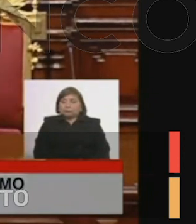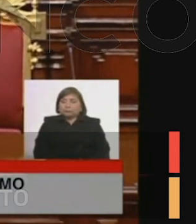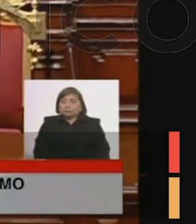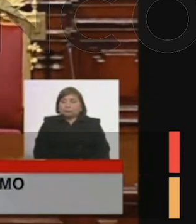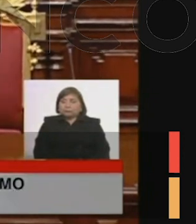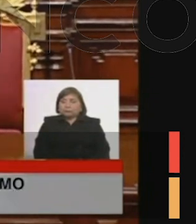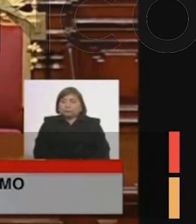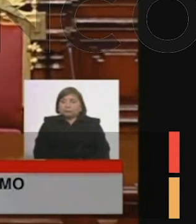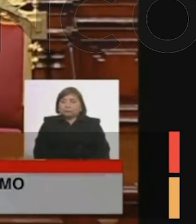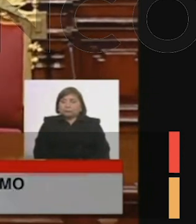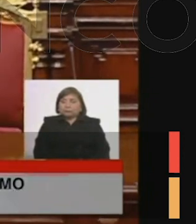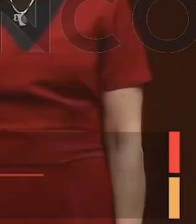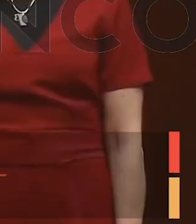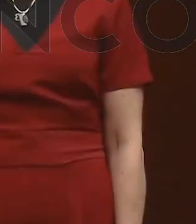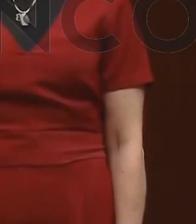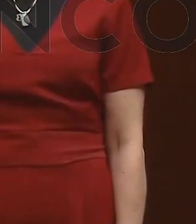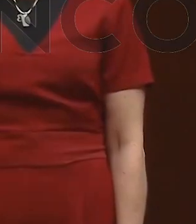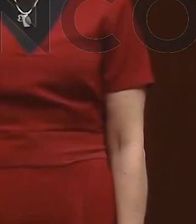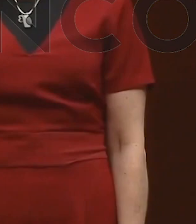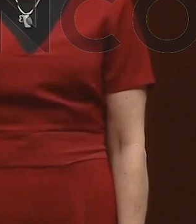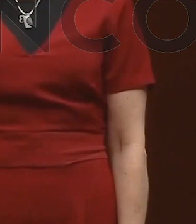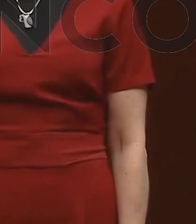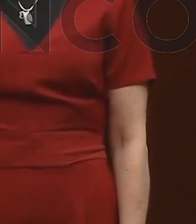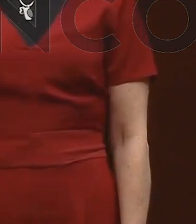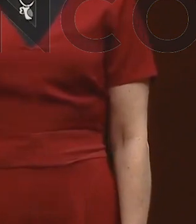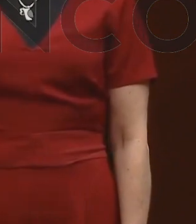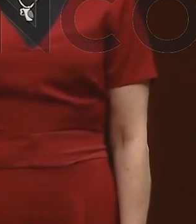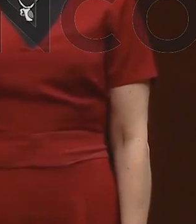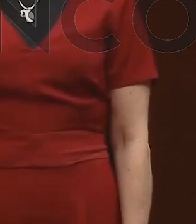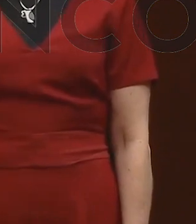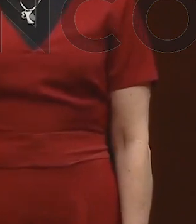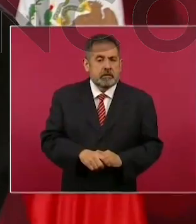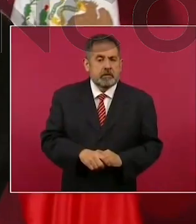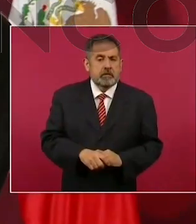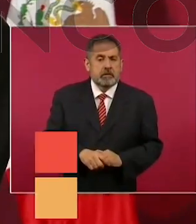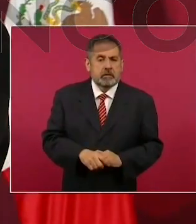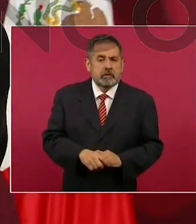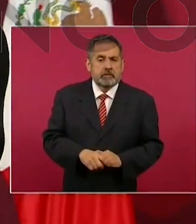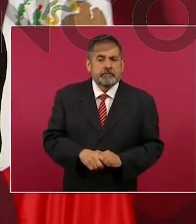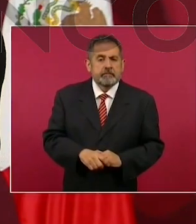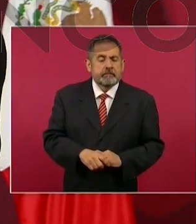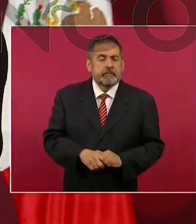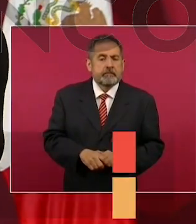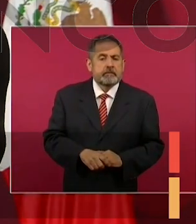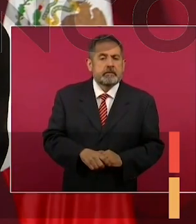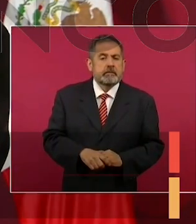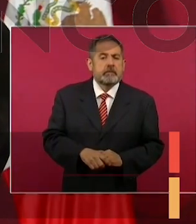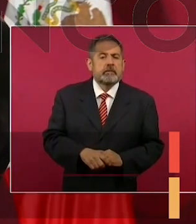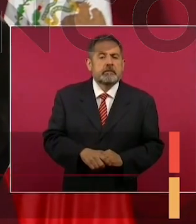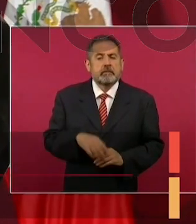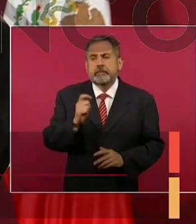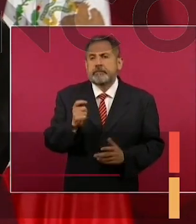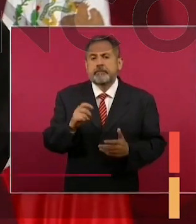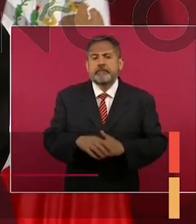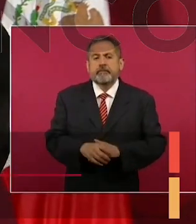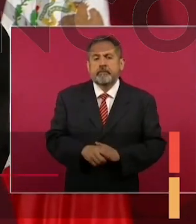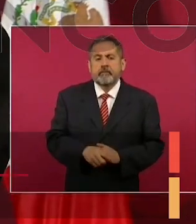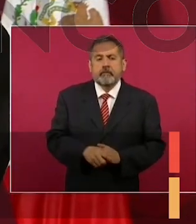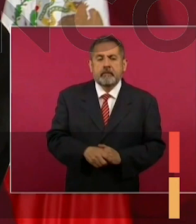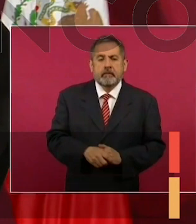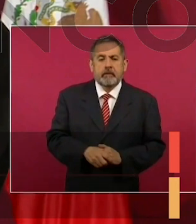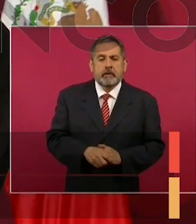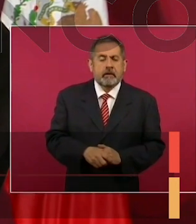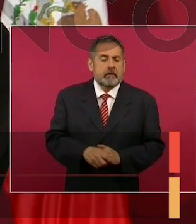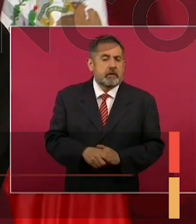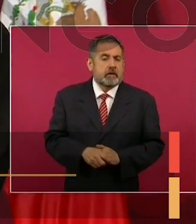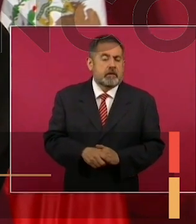destitución este miércoles de Pedro Castillo. Ante esto, el mandatario lamentó lo sucedido. Vamos a esperar